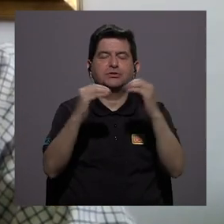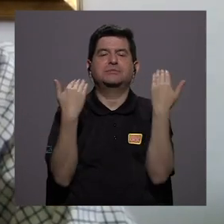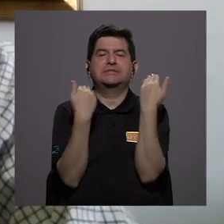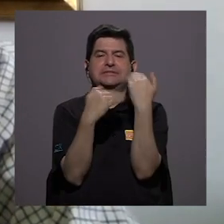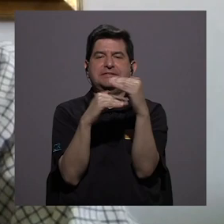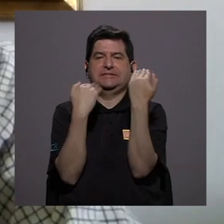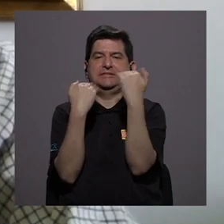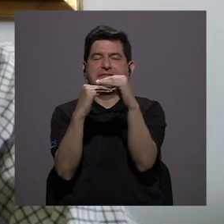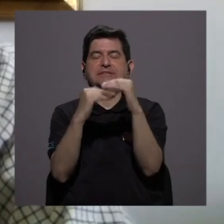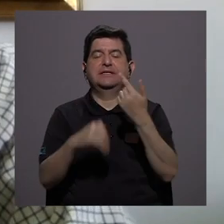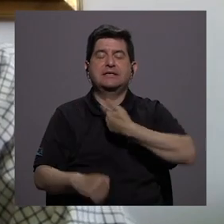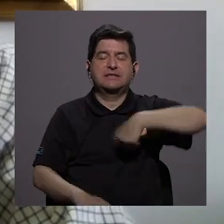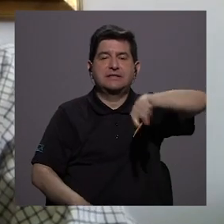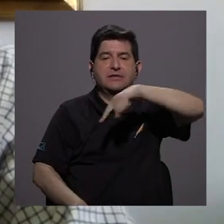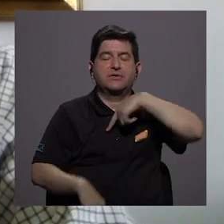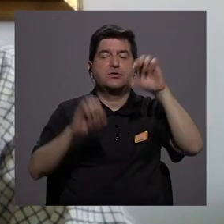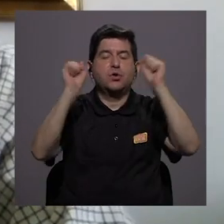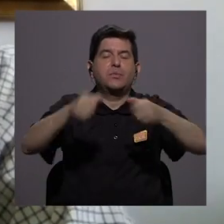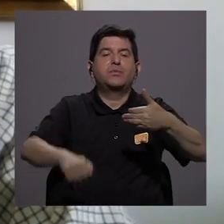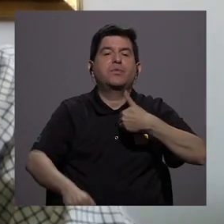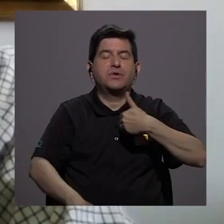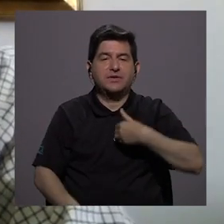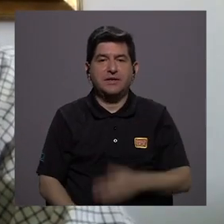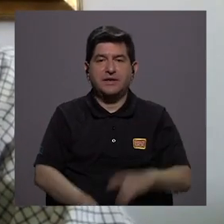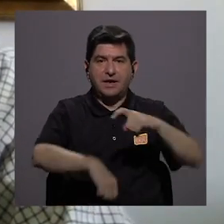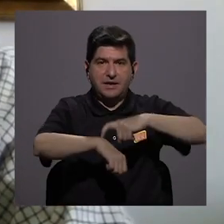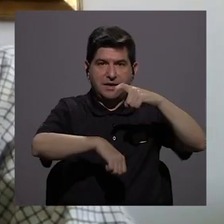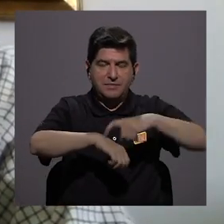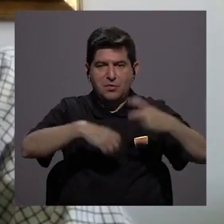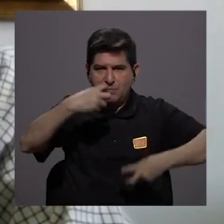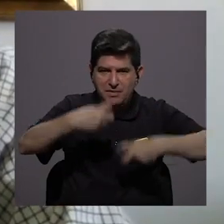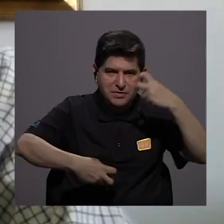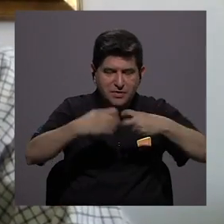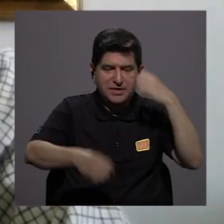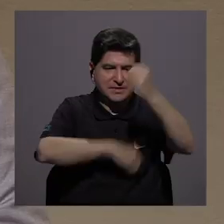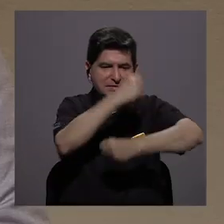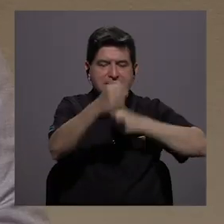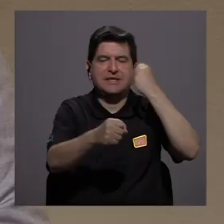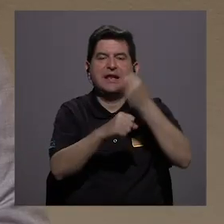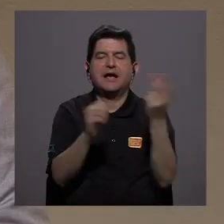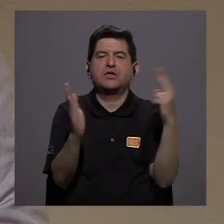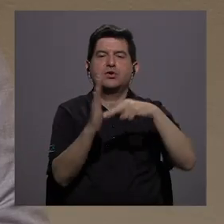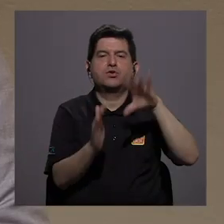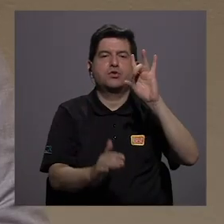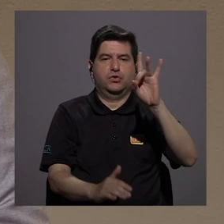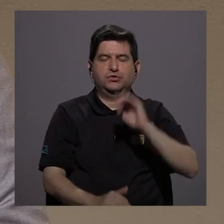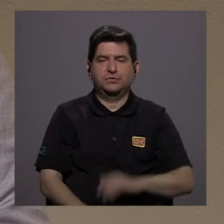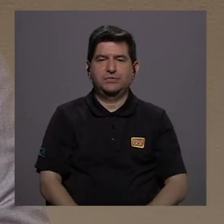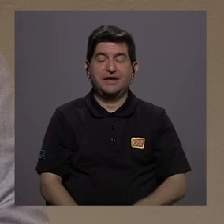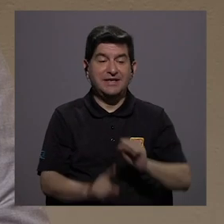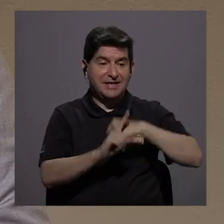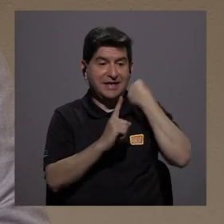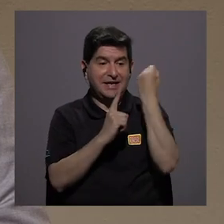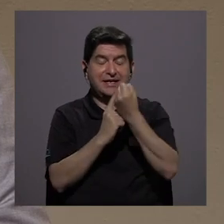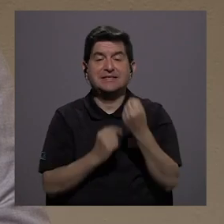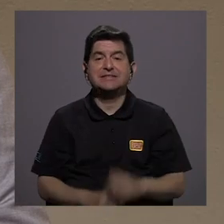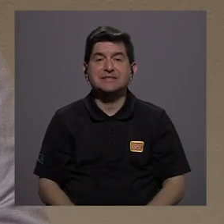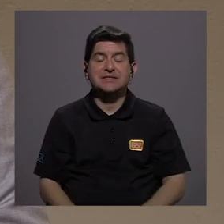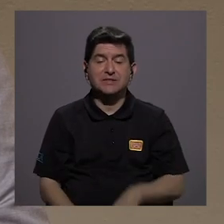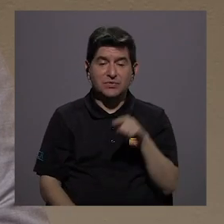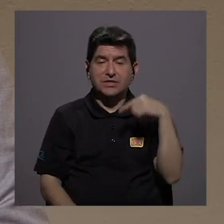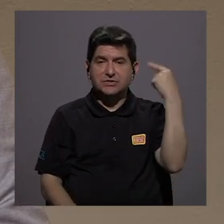limitados de los que hubiéramos podido tener, por ejemplo, cuando tuvimos la crisis del año 2008, que nos topó con una situación fiscal muy